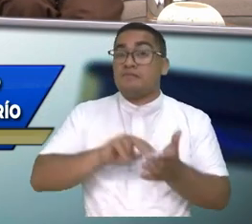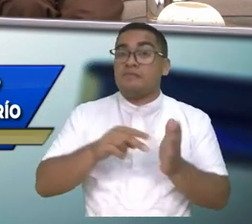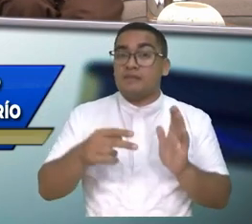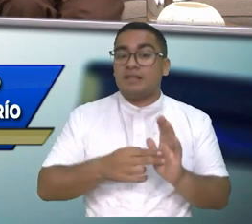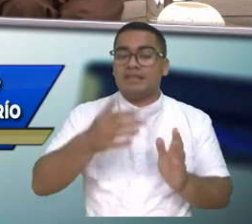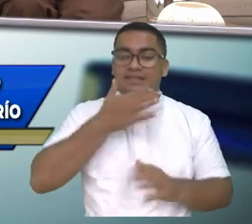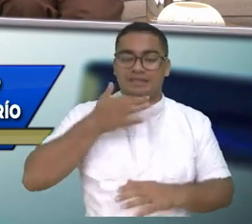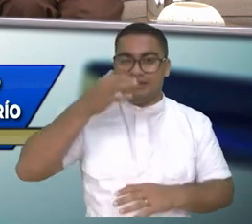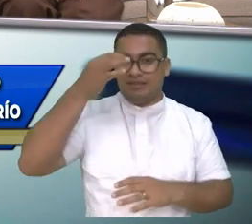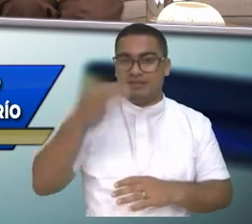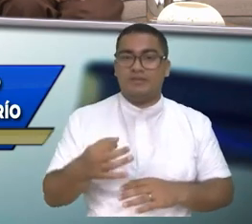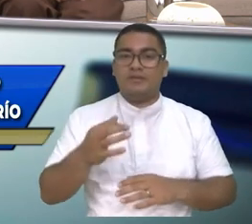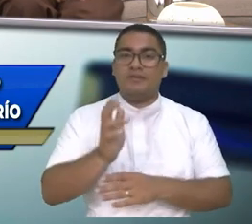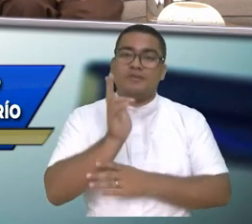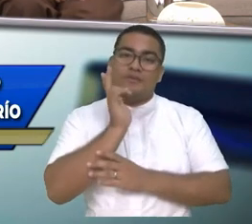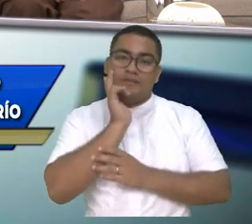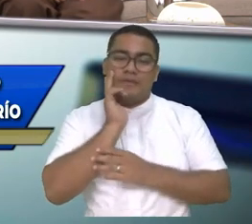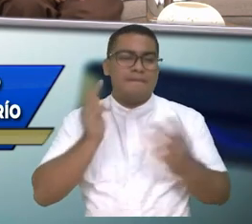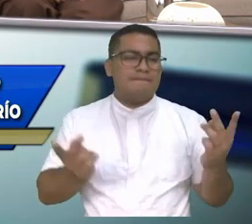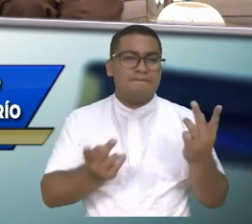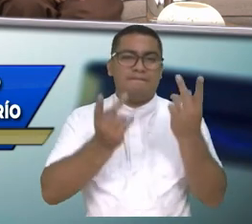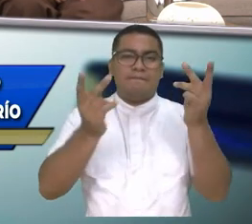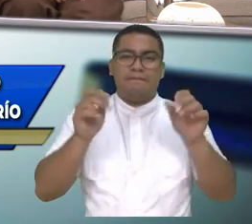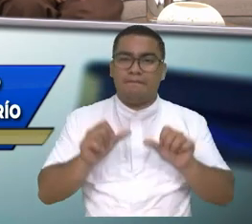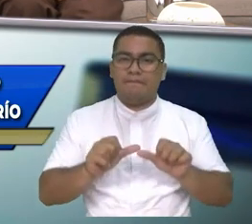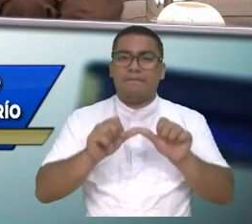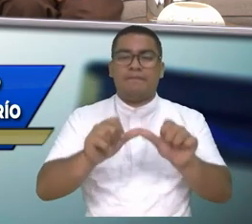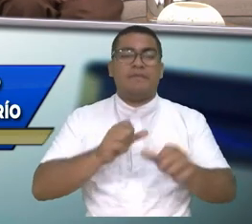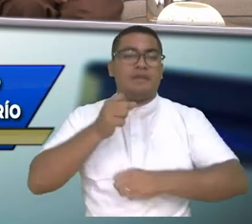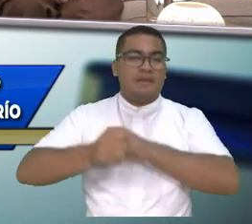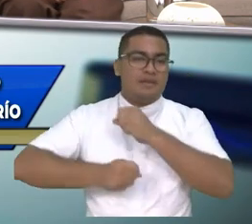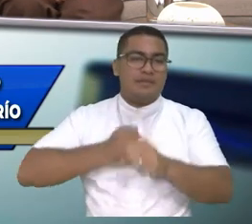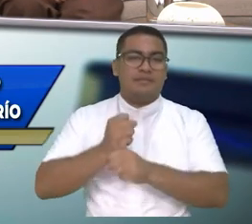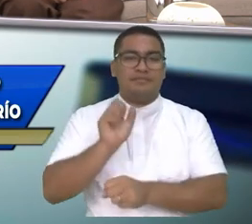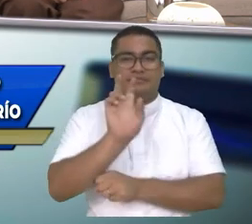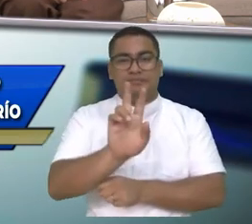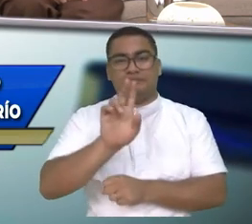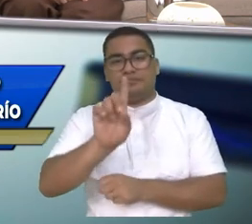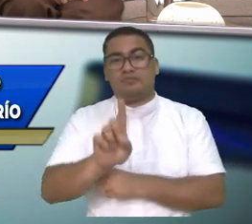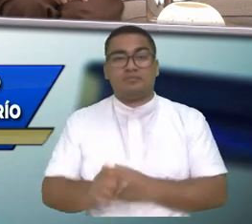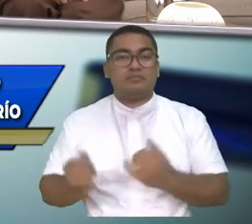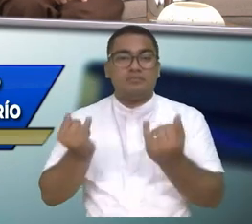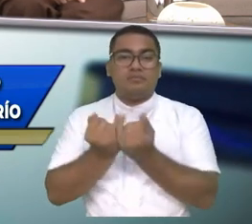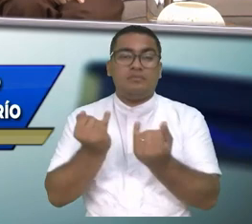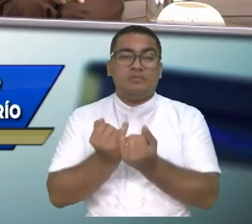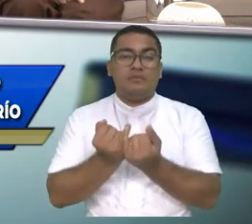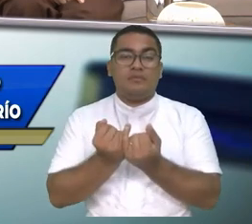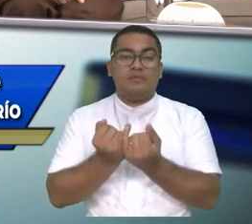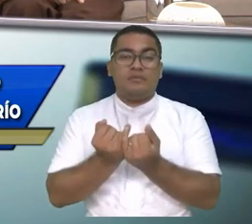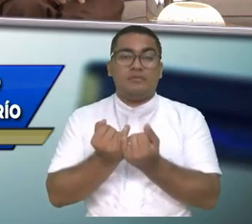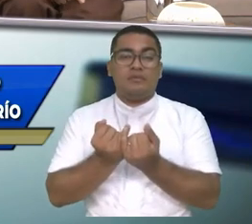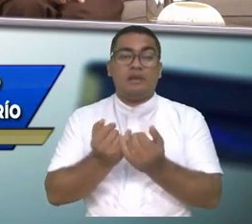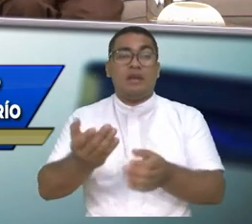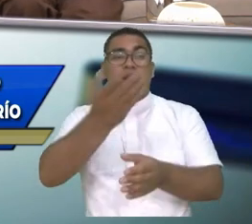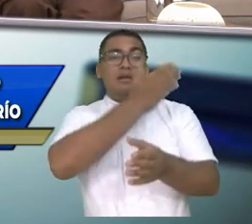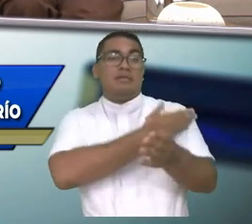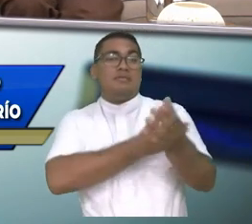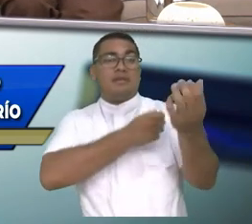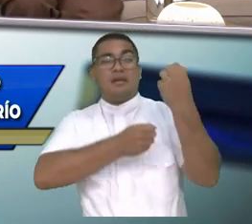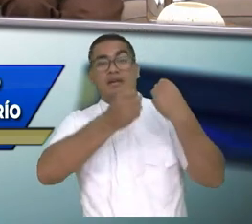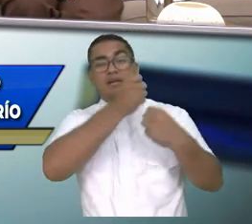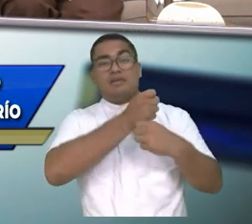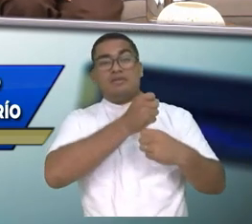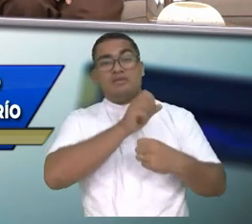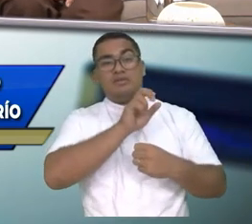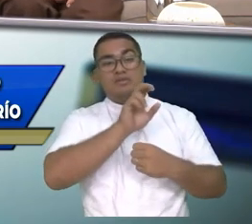que Rubén sigue vigente en el siglo XXI como lo fue en el siglo XIX y a